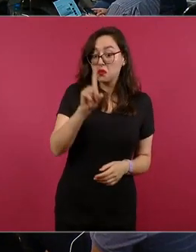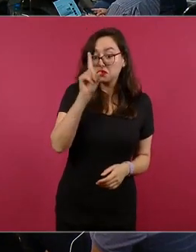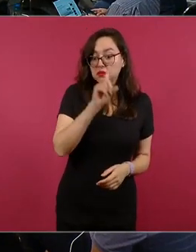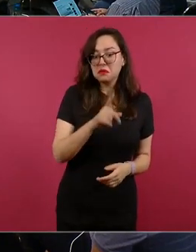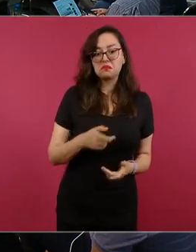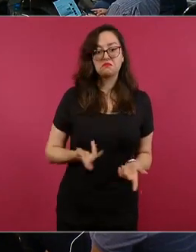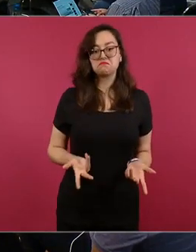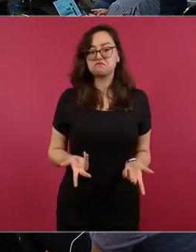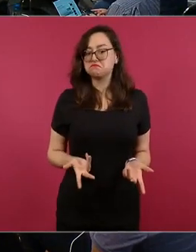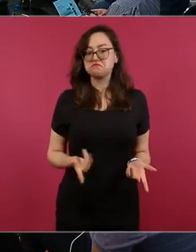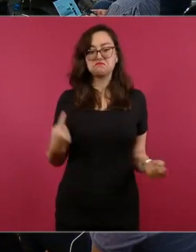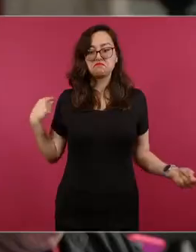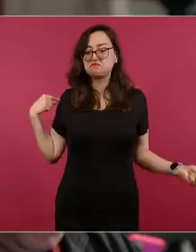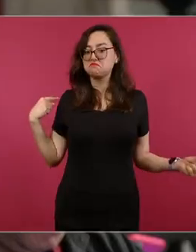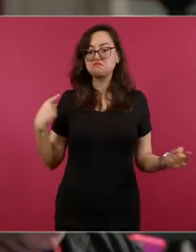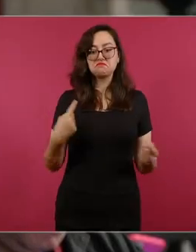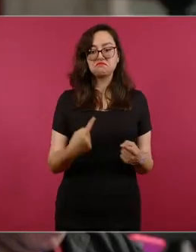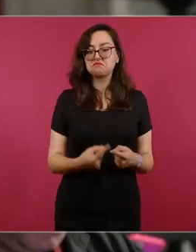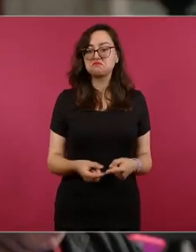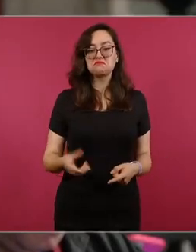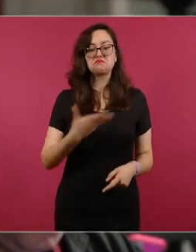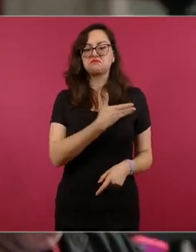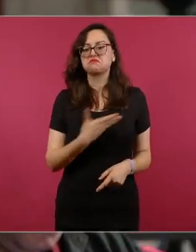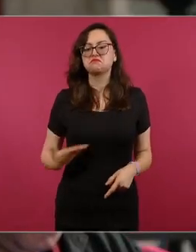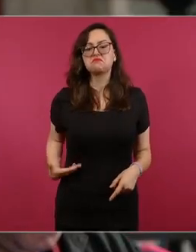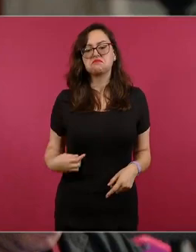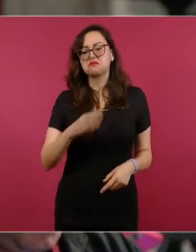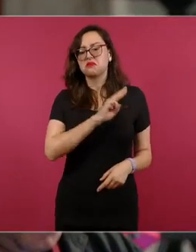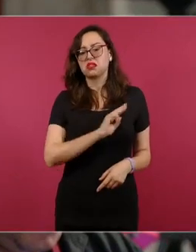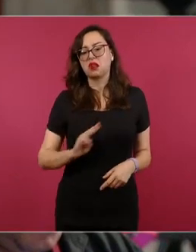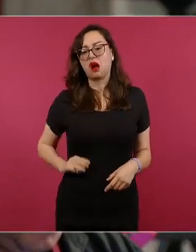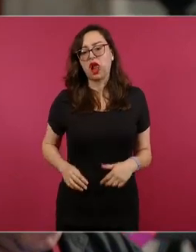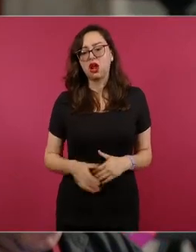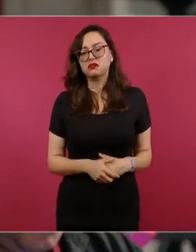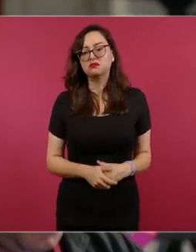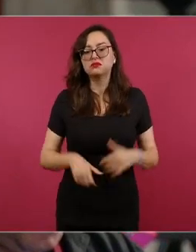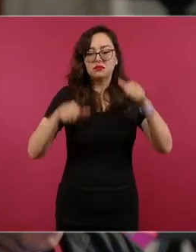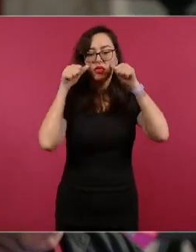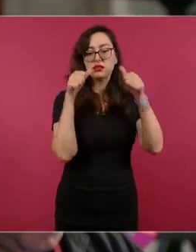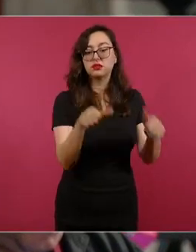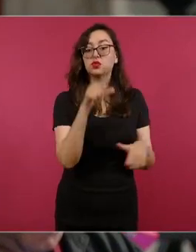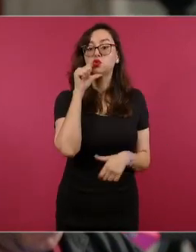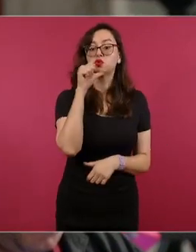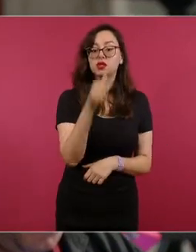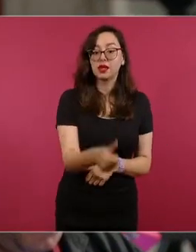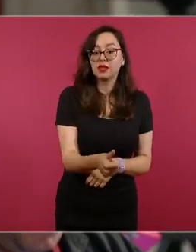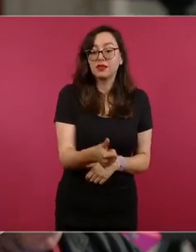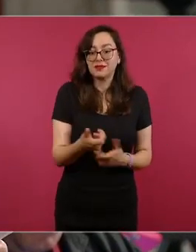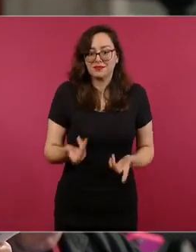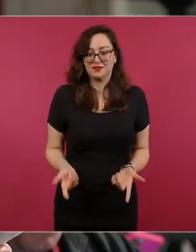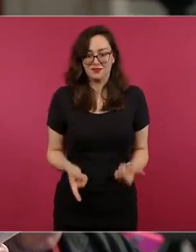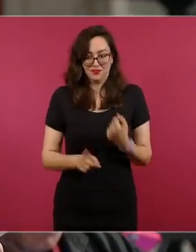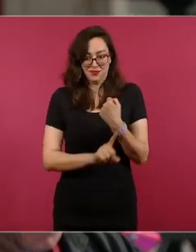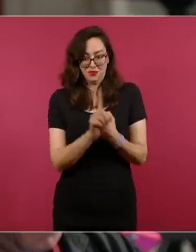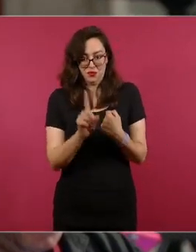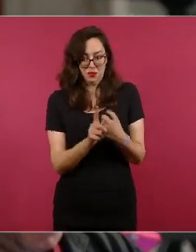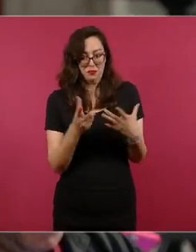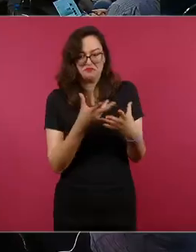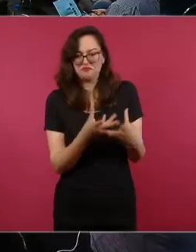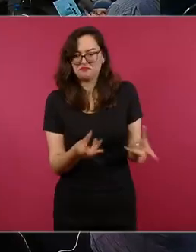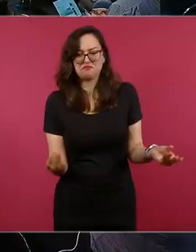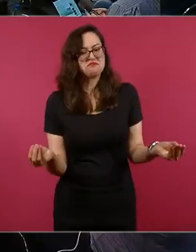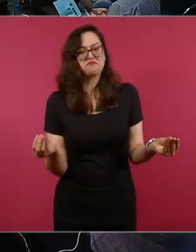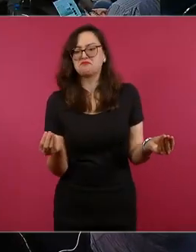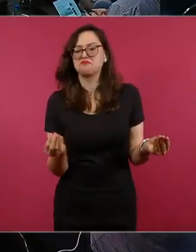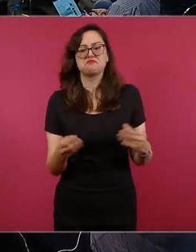el presidente municipal ha demostrado indiferencia y falta de humanidad hacia estas mujeres de la tercera edad. En lugar de buscar una solución, se ha